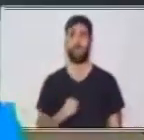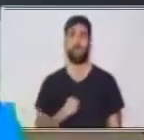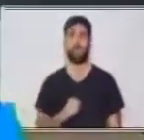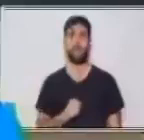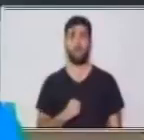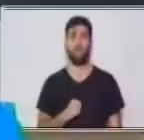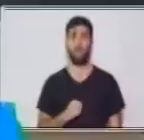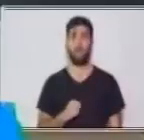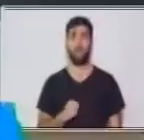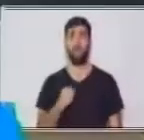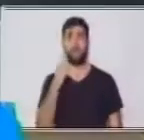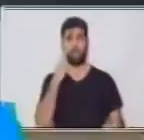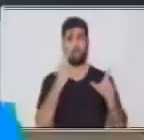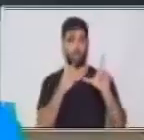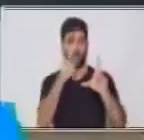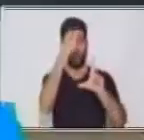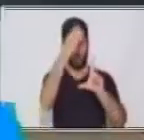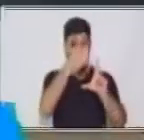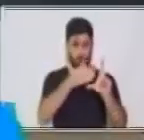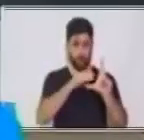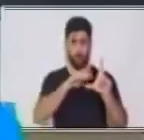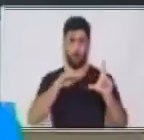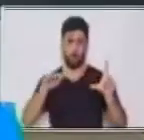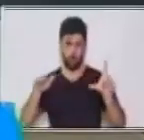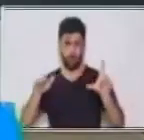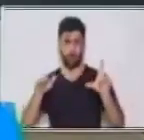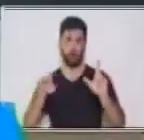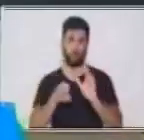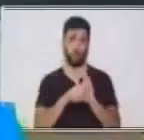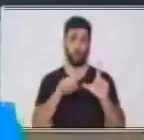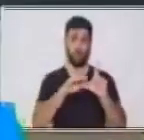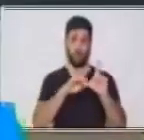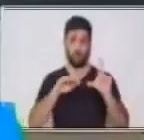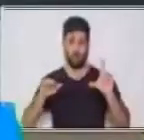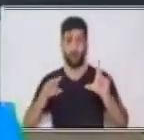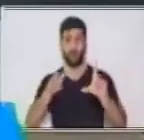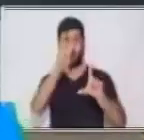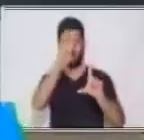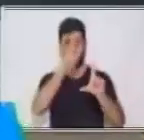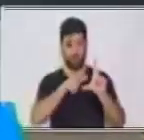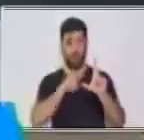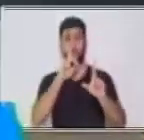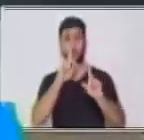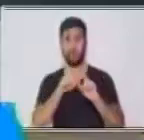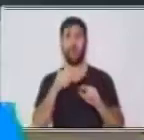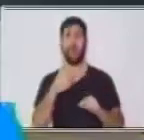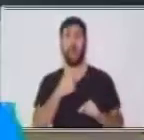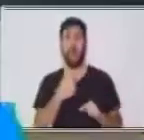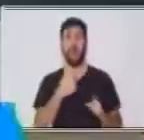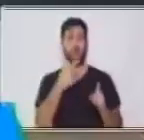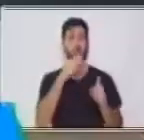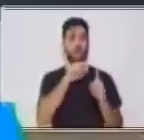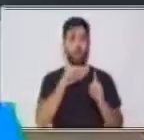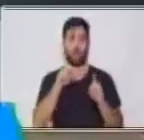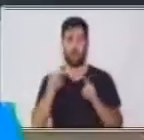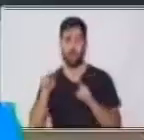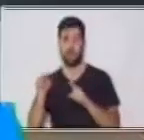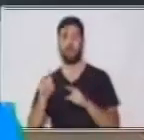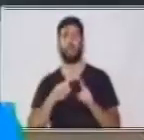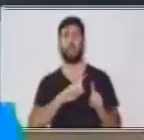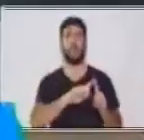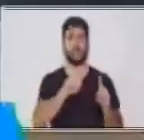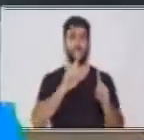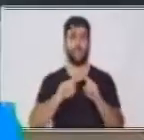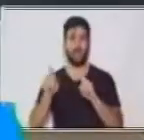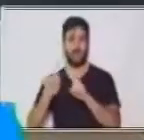Las abscisas y las ordenadas, o el eje horizontal y el eje vertical, tiene una serie de nombres diferentes en los cuales